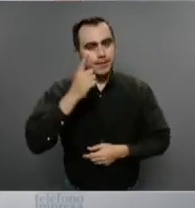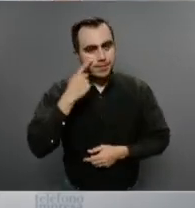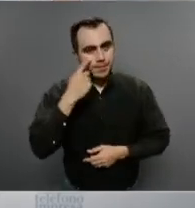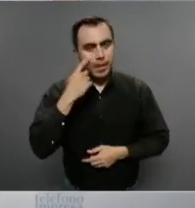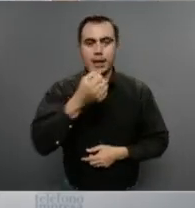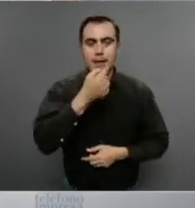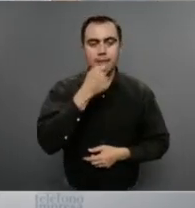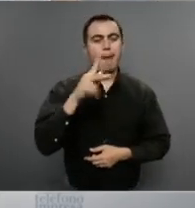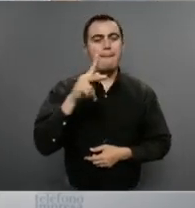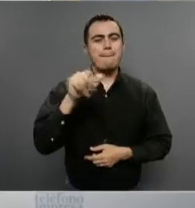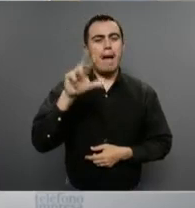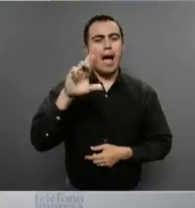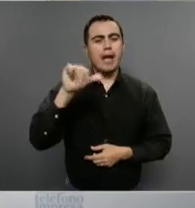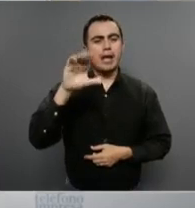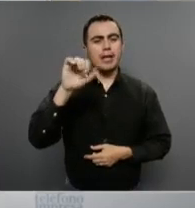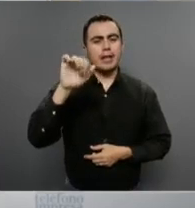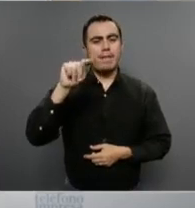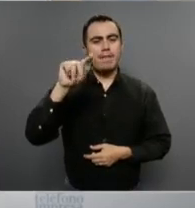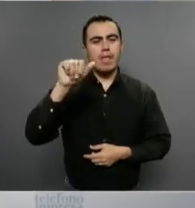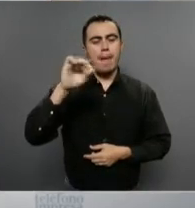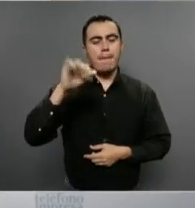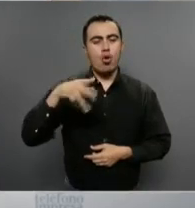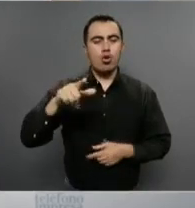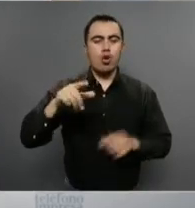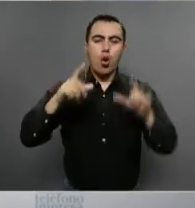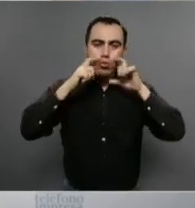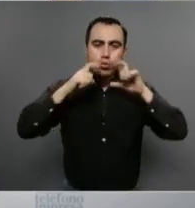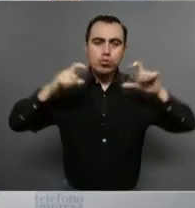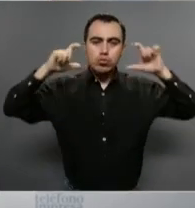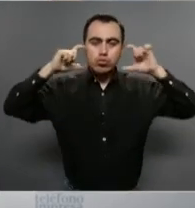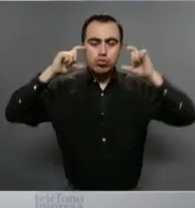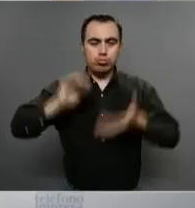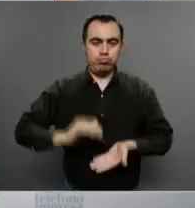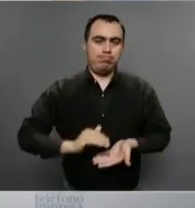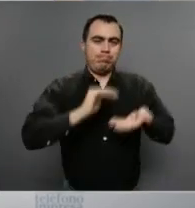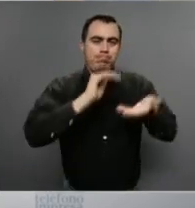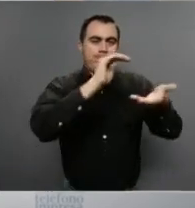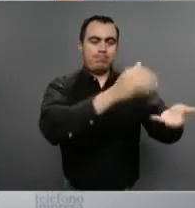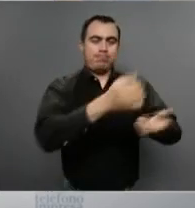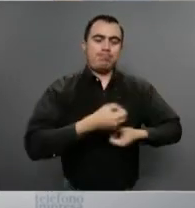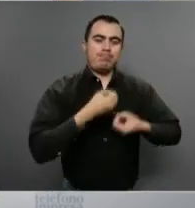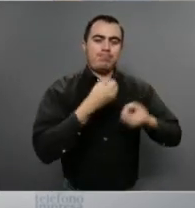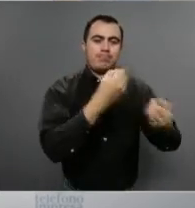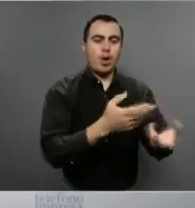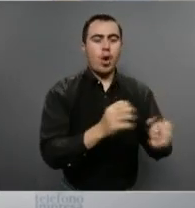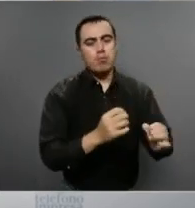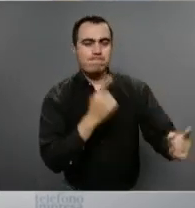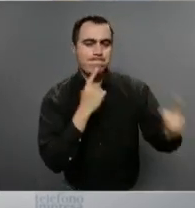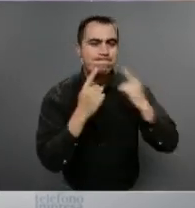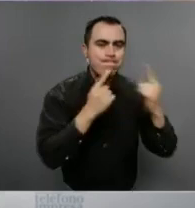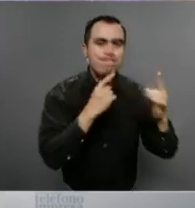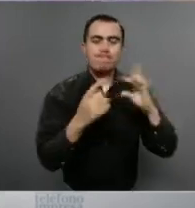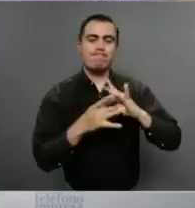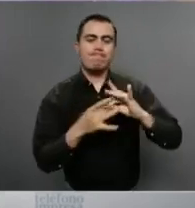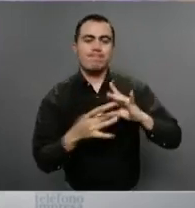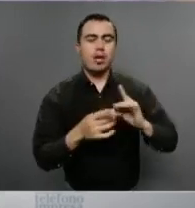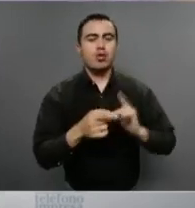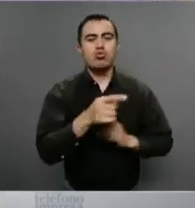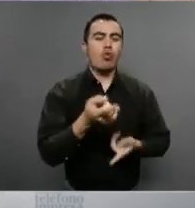paracetamol, darle más gel, darle cubrebocas y un poco dialogar con él o con ella hacia dónde pueden